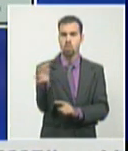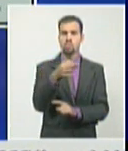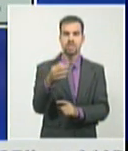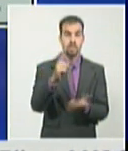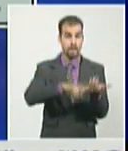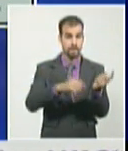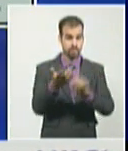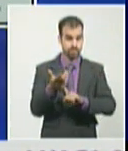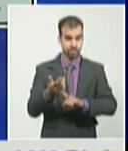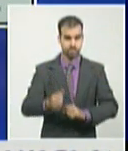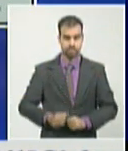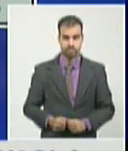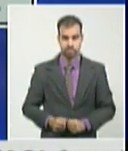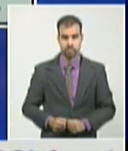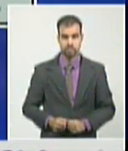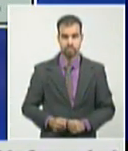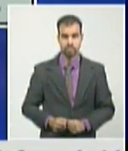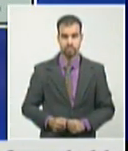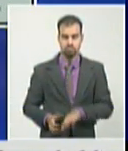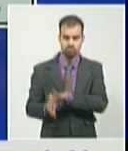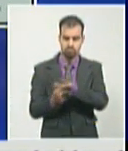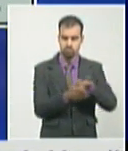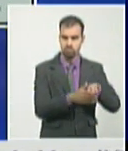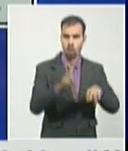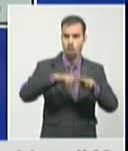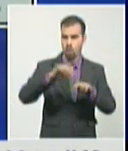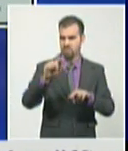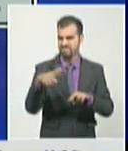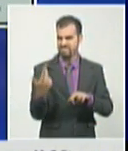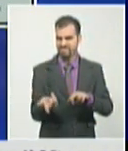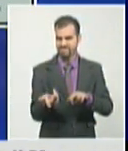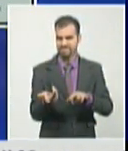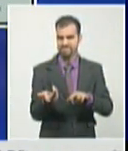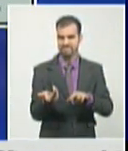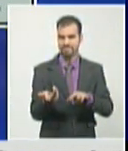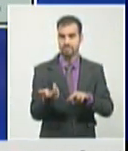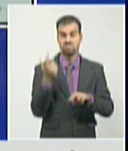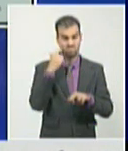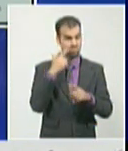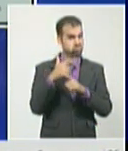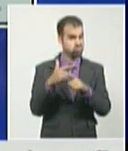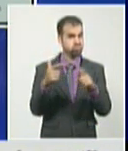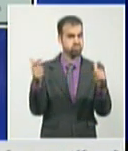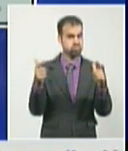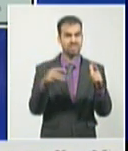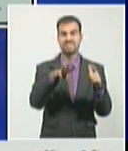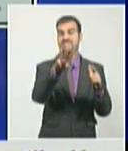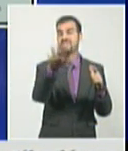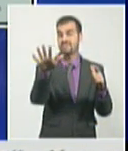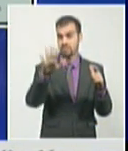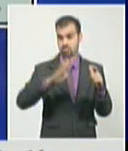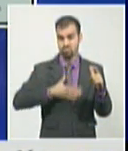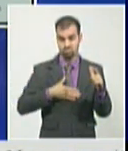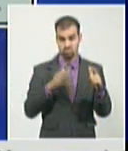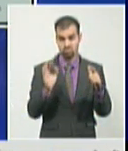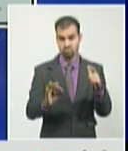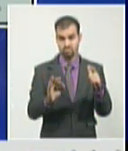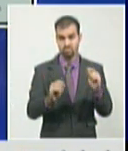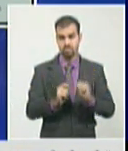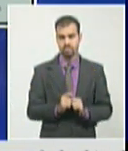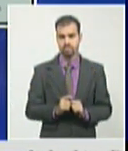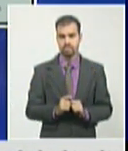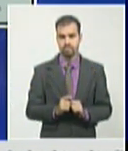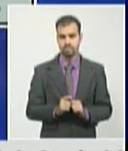en el caso del gene un número también elevado de casos 30 y 54 del